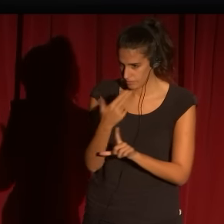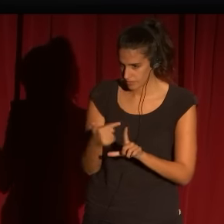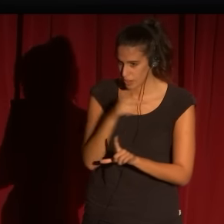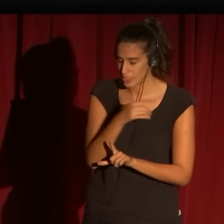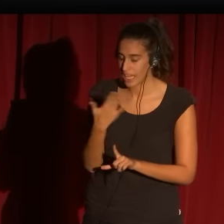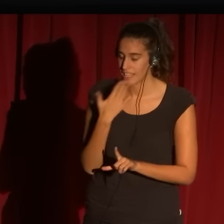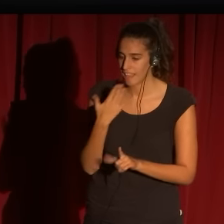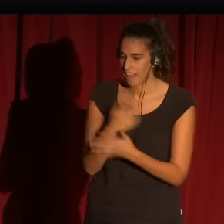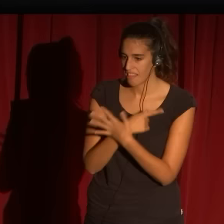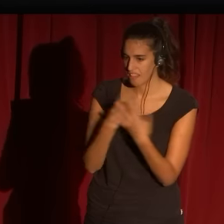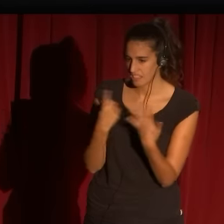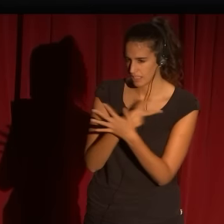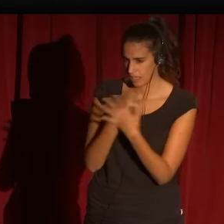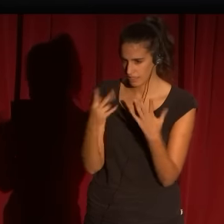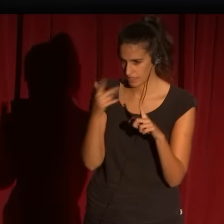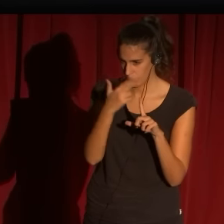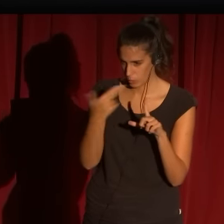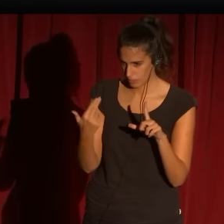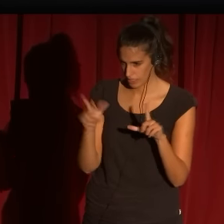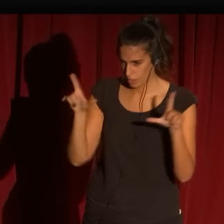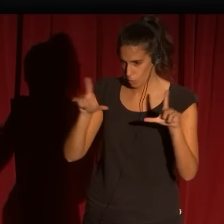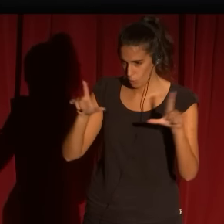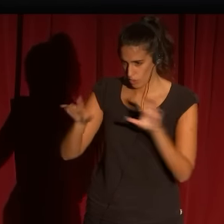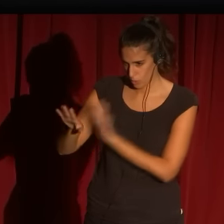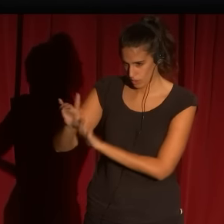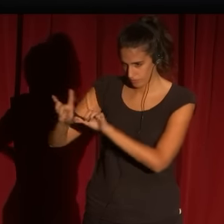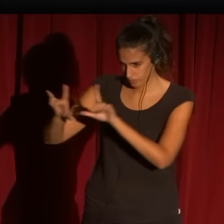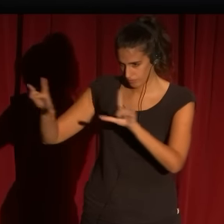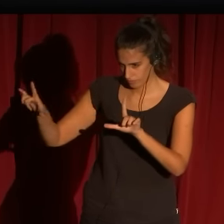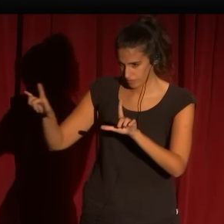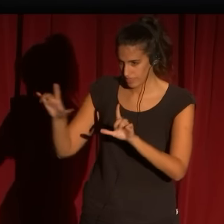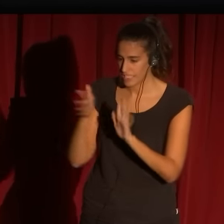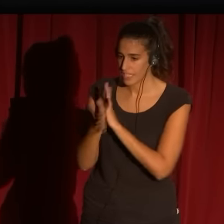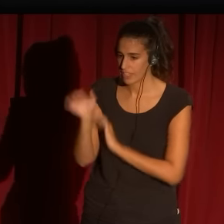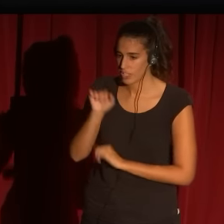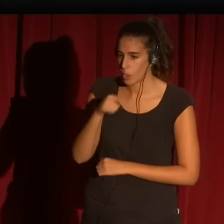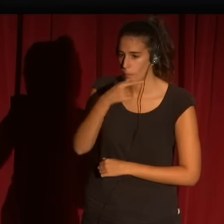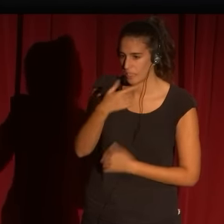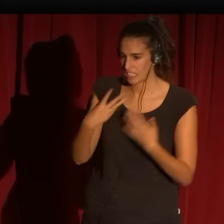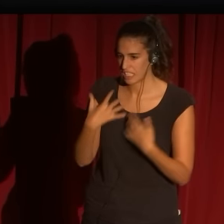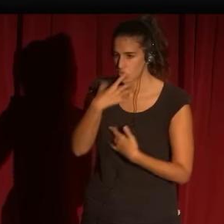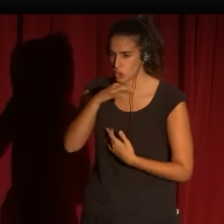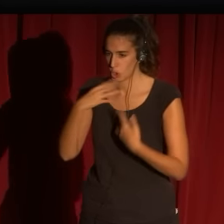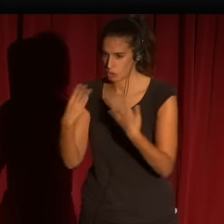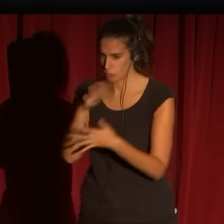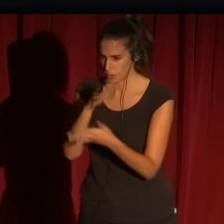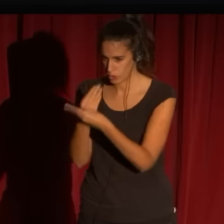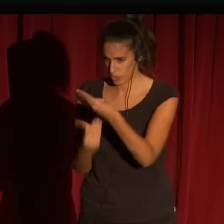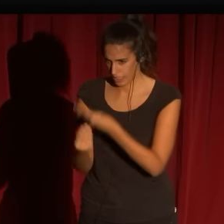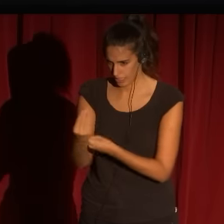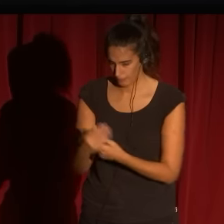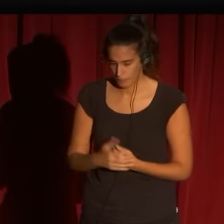16 17 años que hubiese nacido en torno al año 1588 90 una cosa así